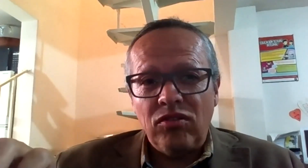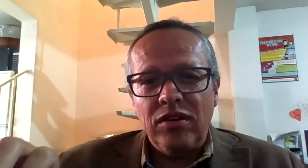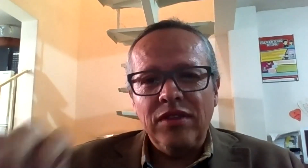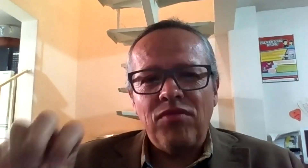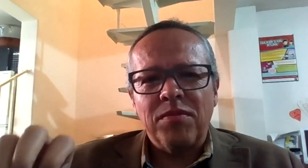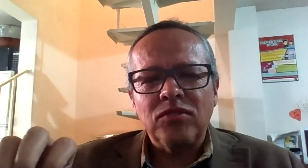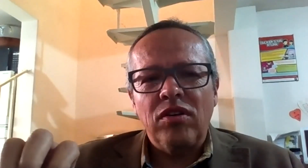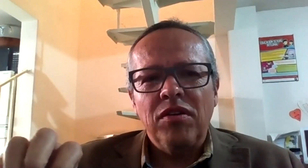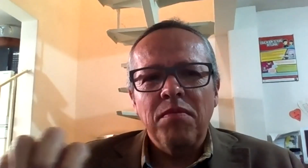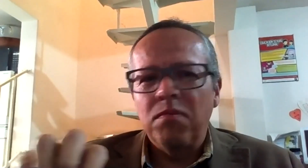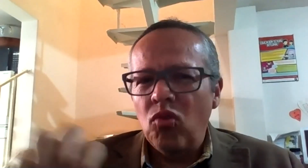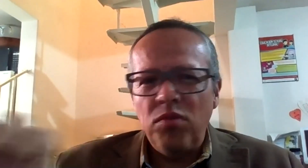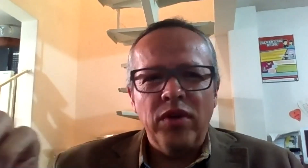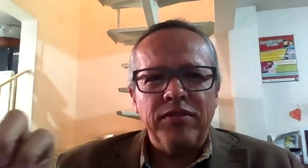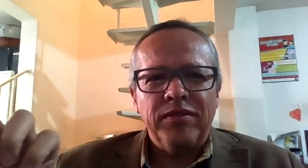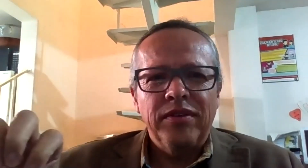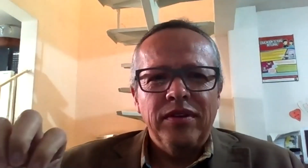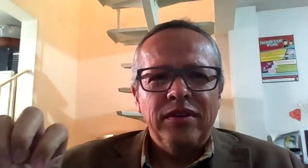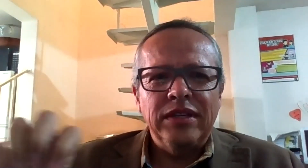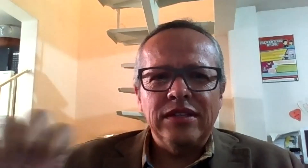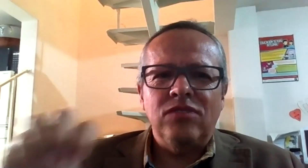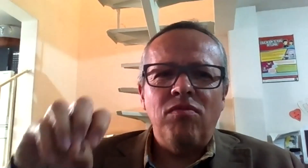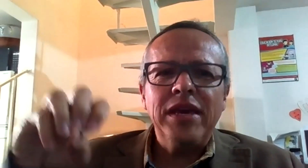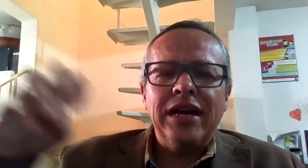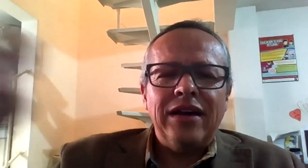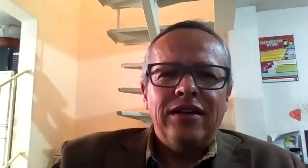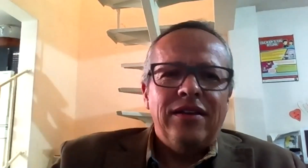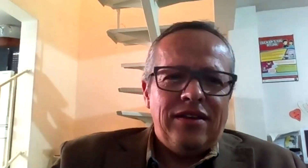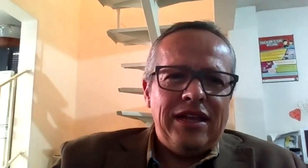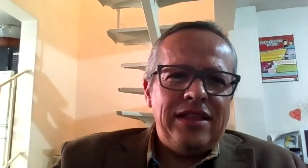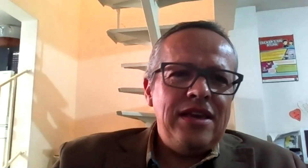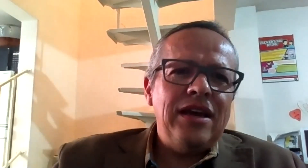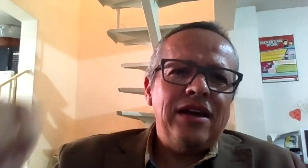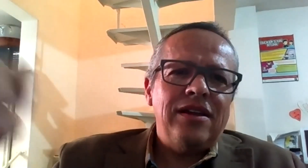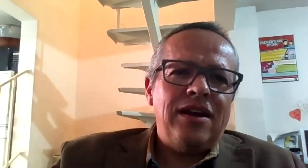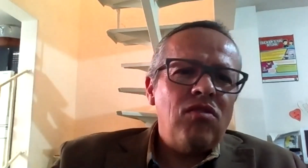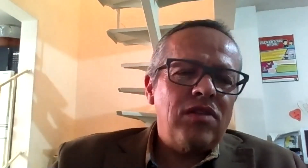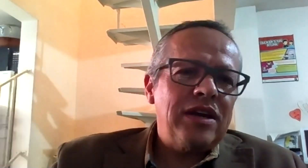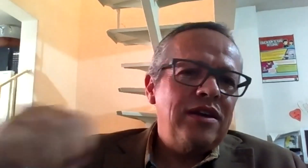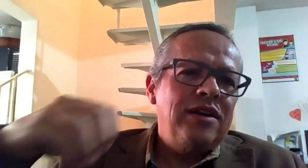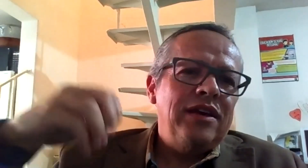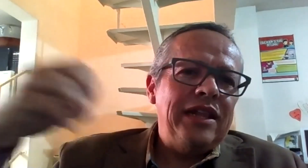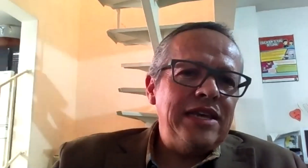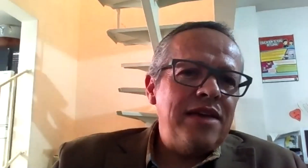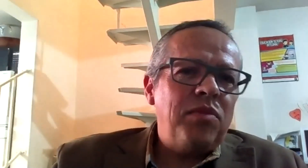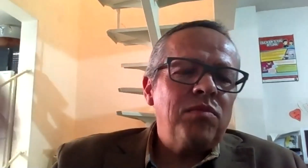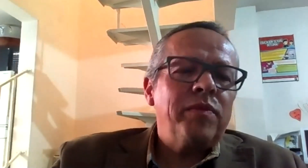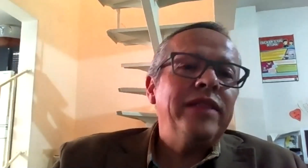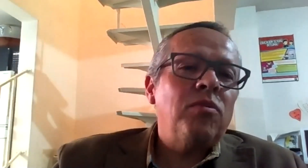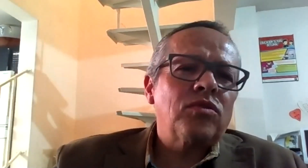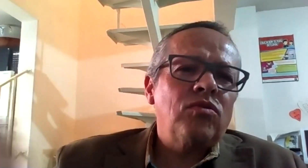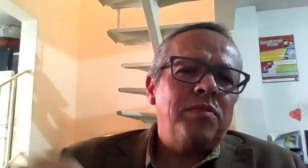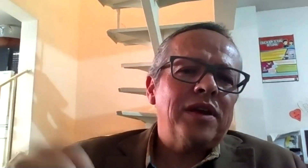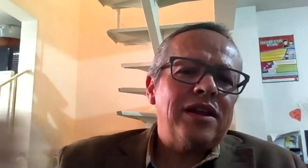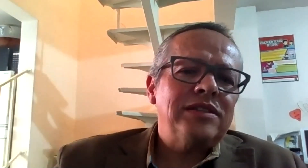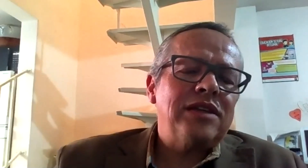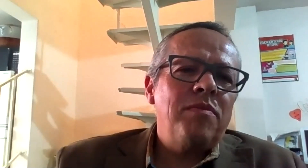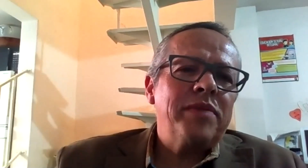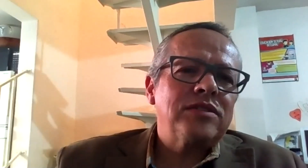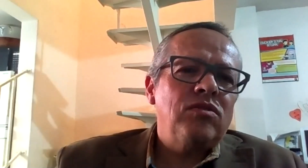lamentable que por un error de firmar el IPH de forma incorrecta, eh, hayan liberado a las